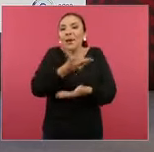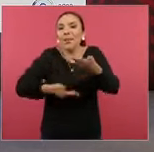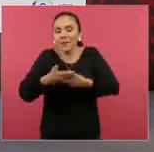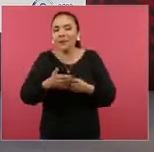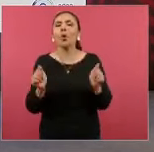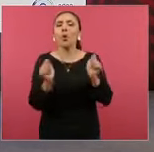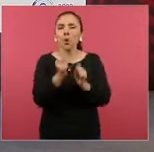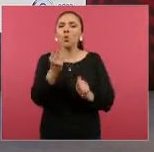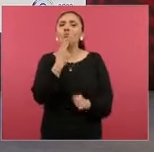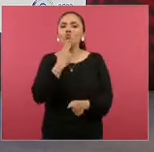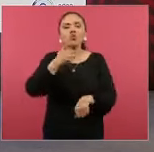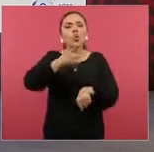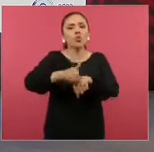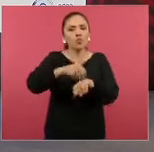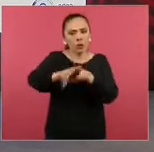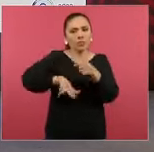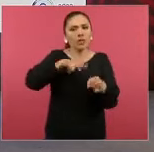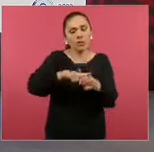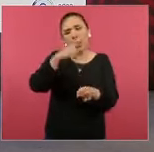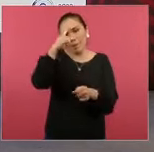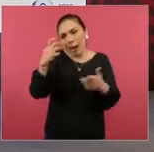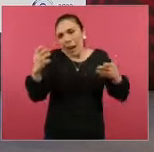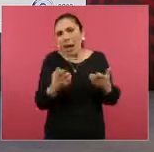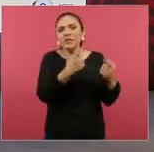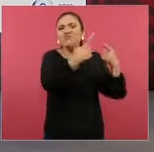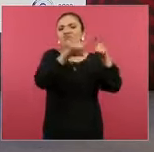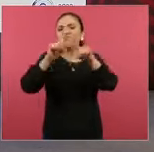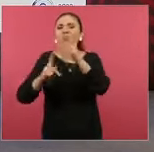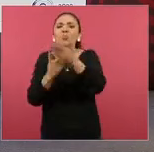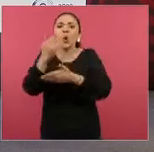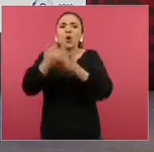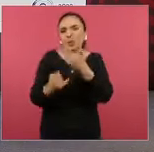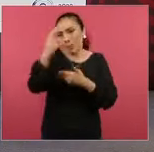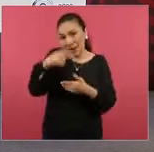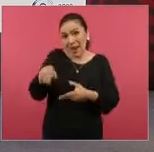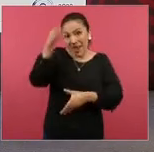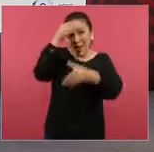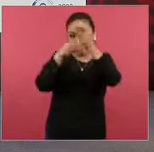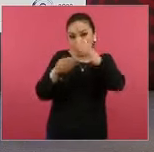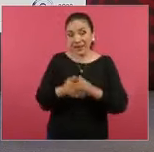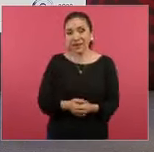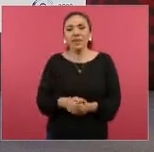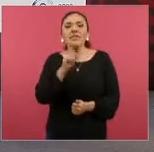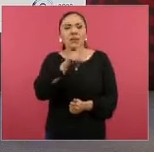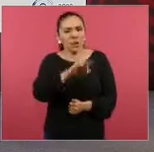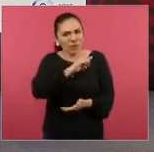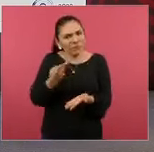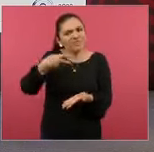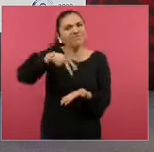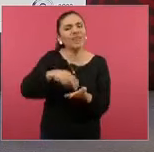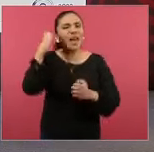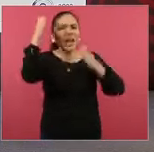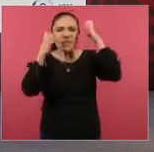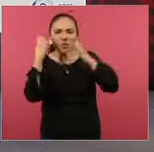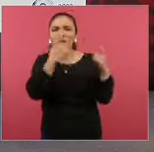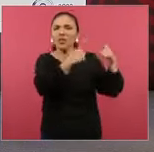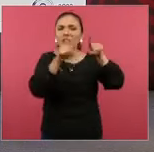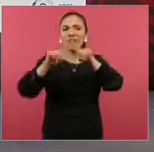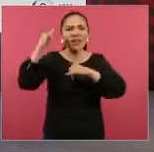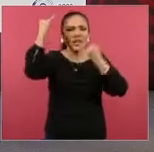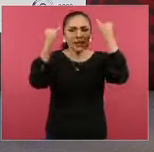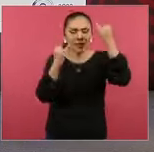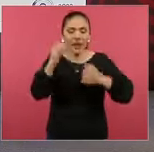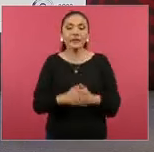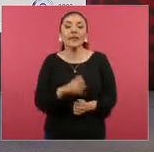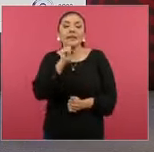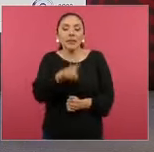los números naturales para poder desarrollar todo tipo de proyectos didácticos, van a exponer y debatir ideas, van a relacionar